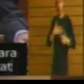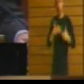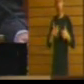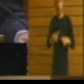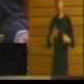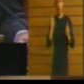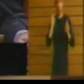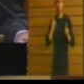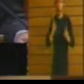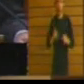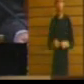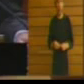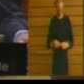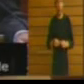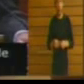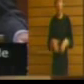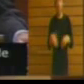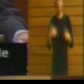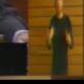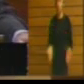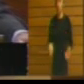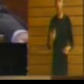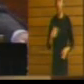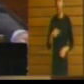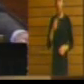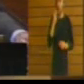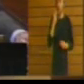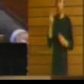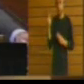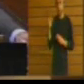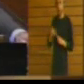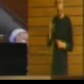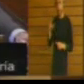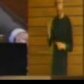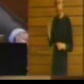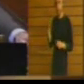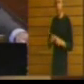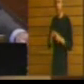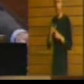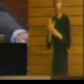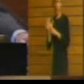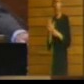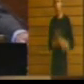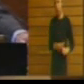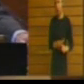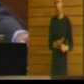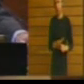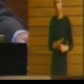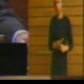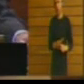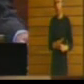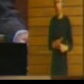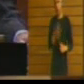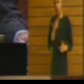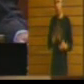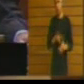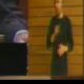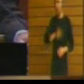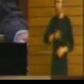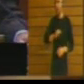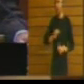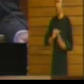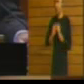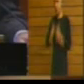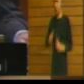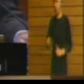de Educación. También hemos tenido que asistir, señorías, a esa discriminación que se ha sentido por